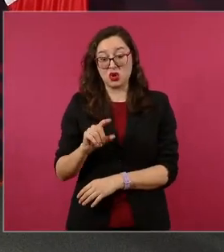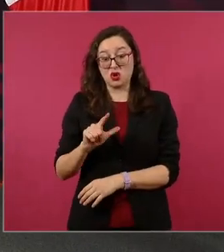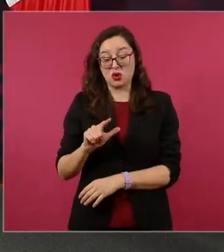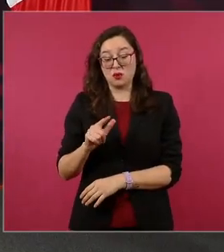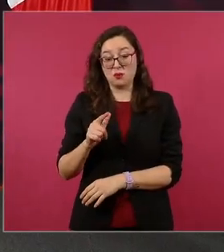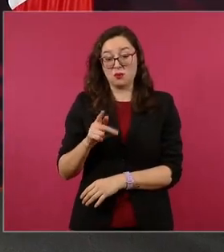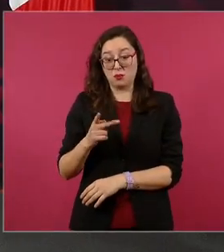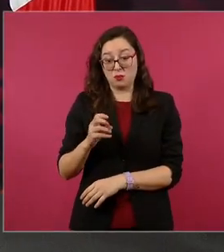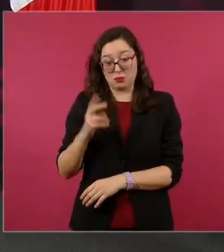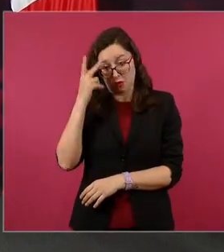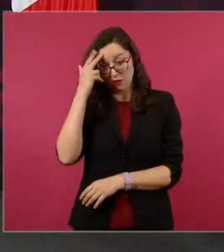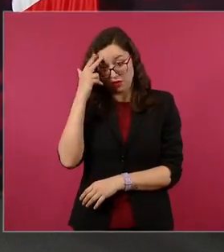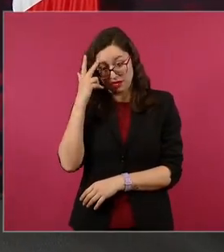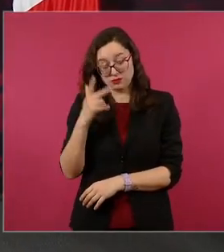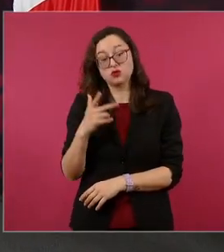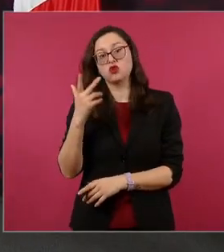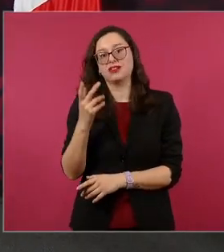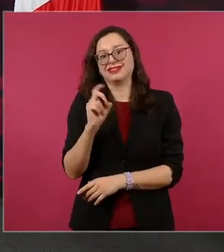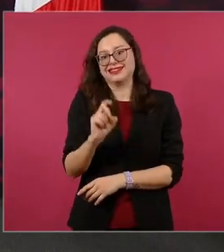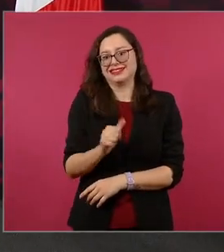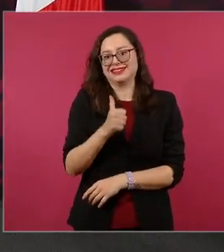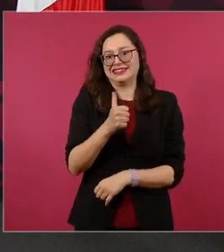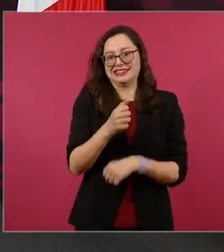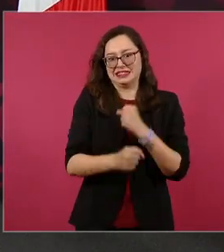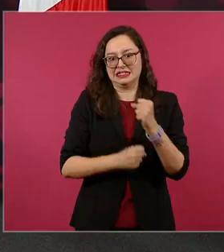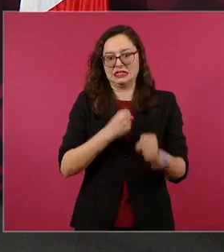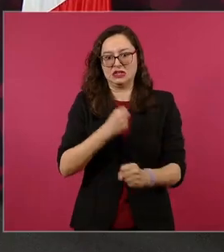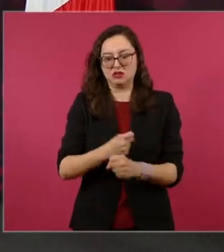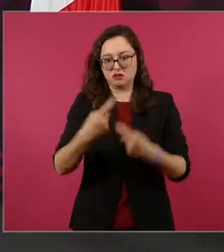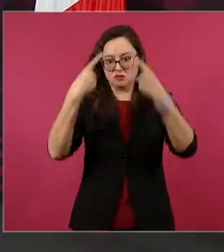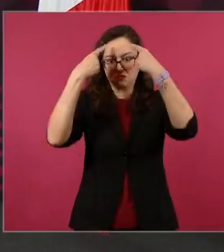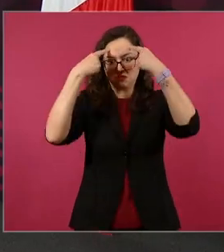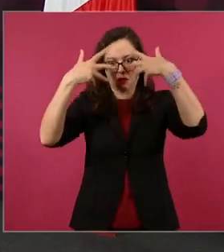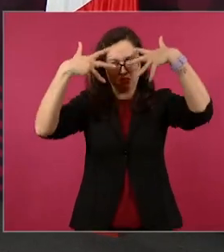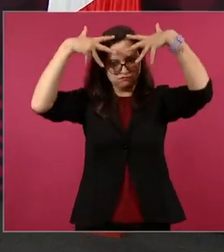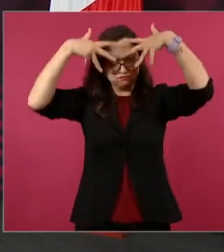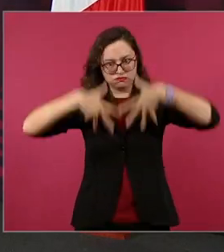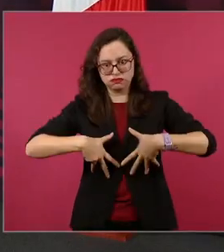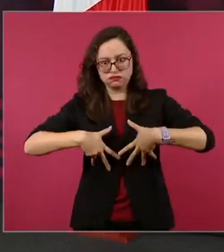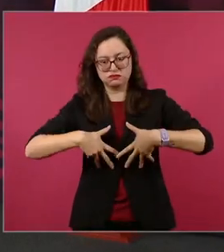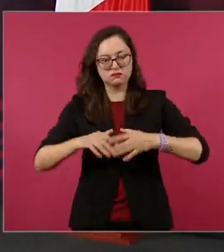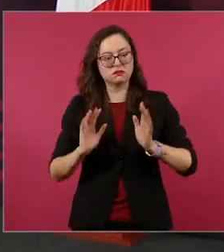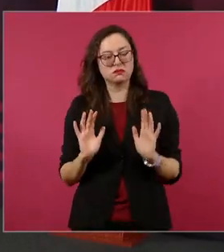cuesta trabajo arrancarlo de raíz,